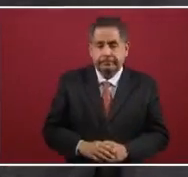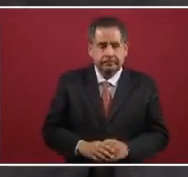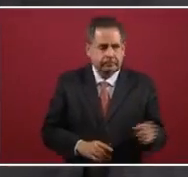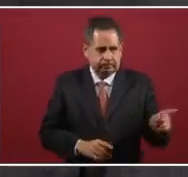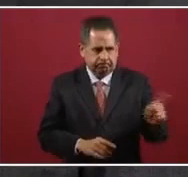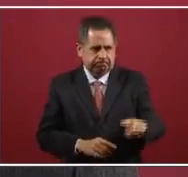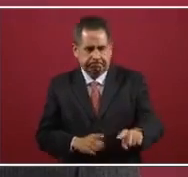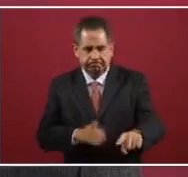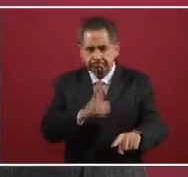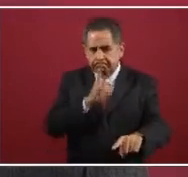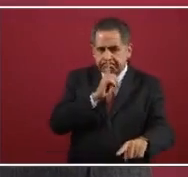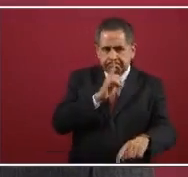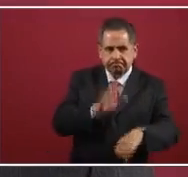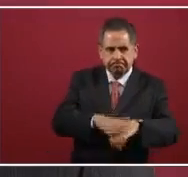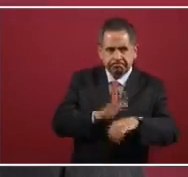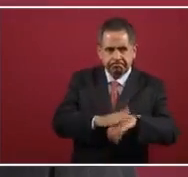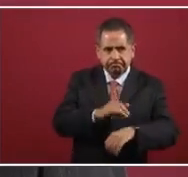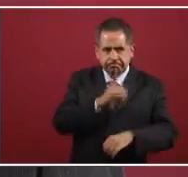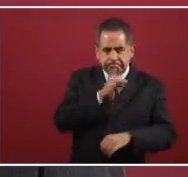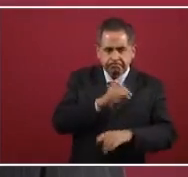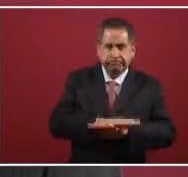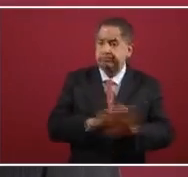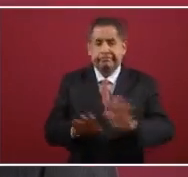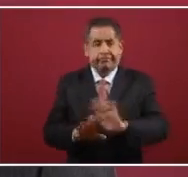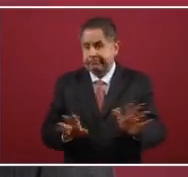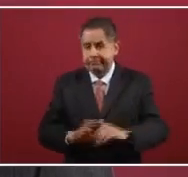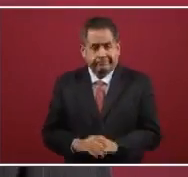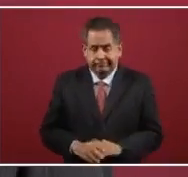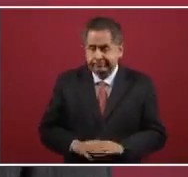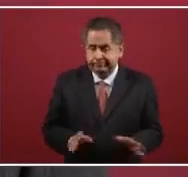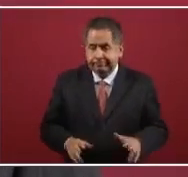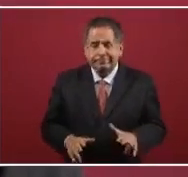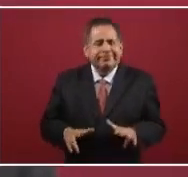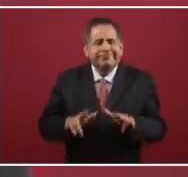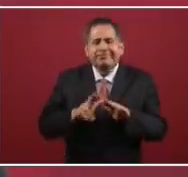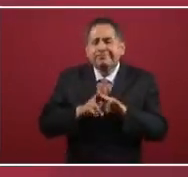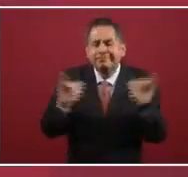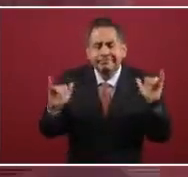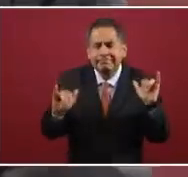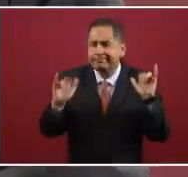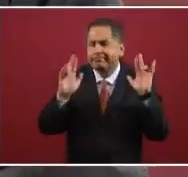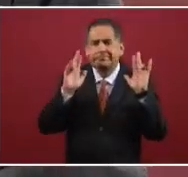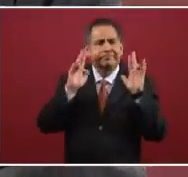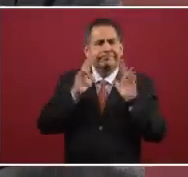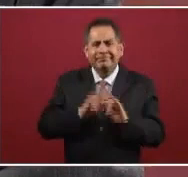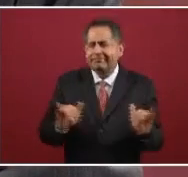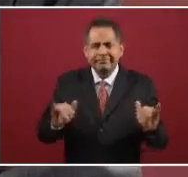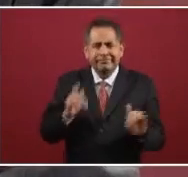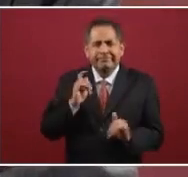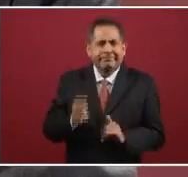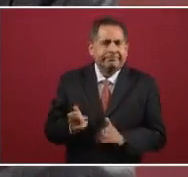censure a un periodista. No solo eso, ni siquiera